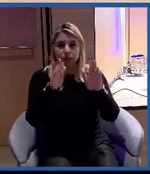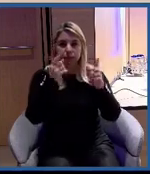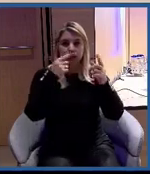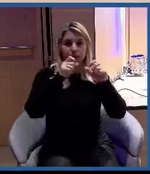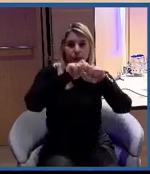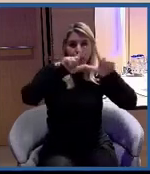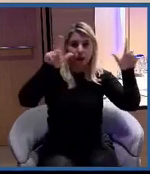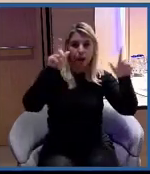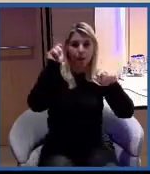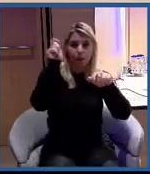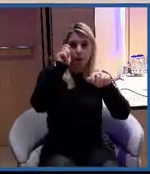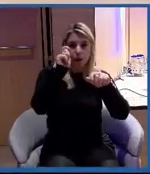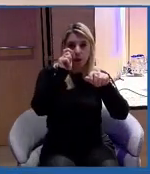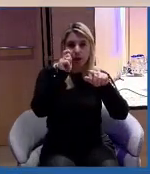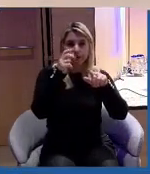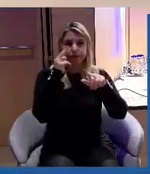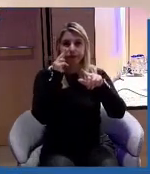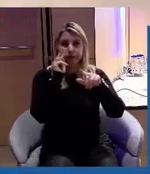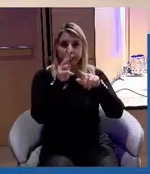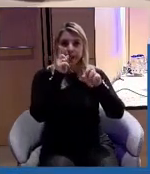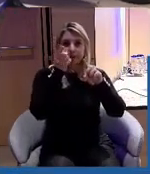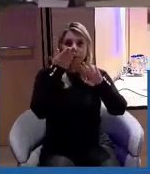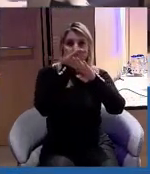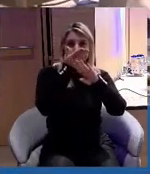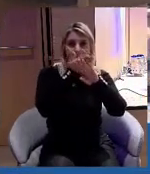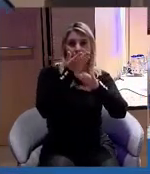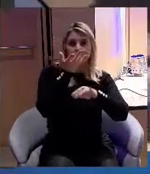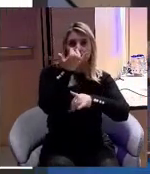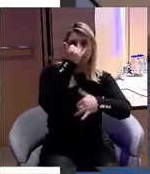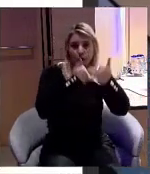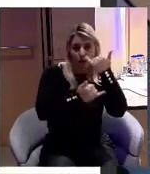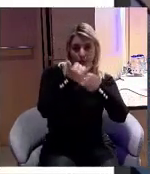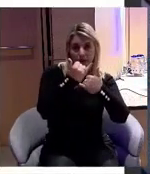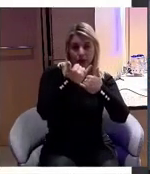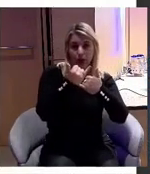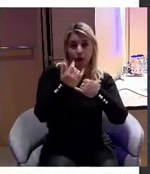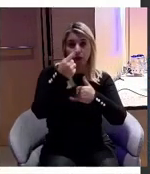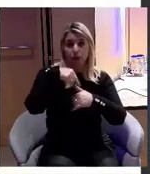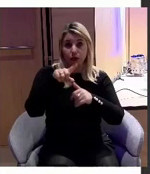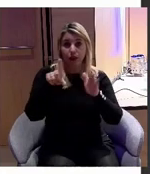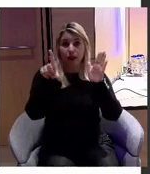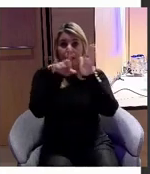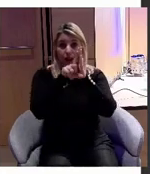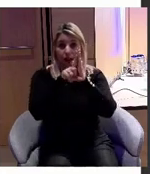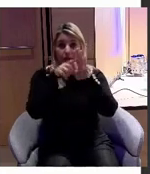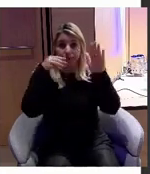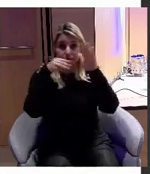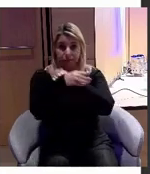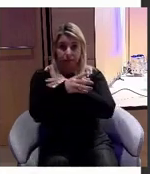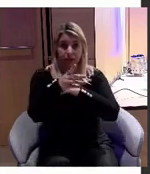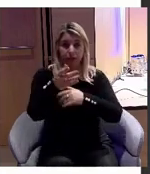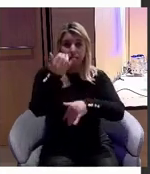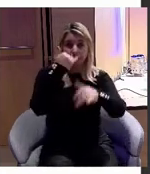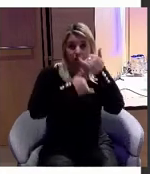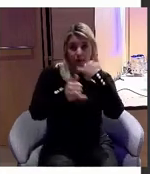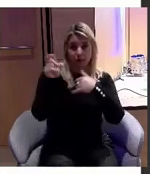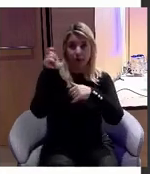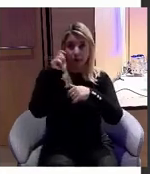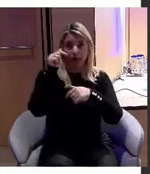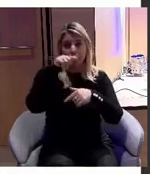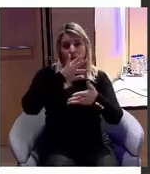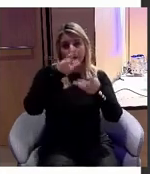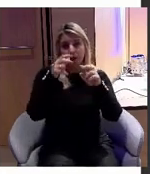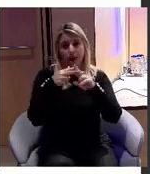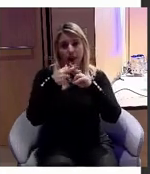públicos presentamos solicitudes de información para nosotros la ley de acceso a la información pública Es una herramienta de